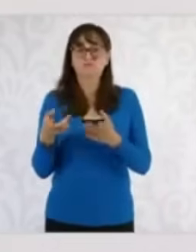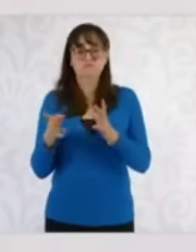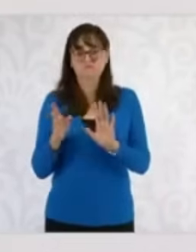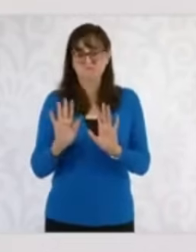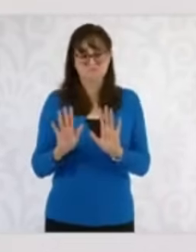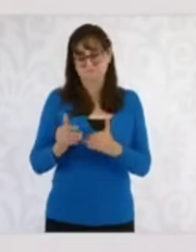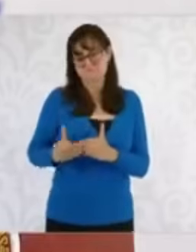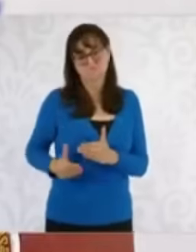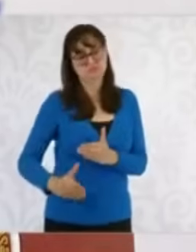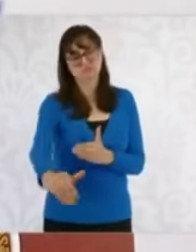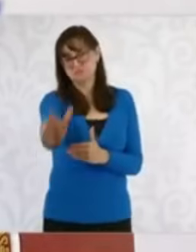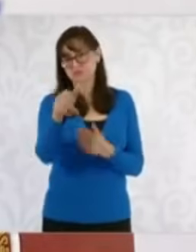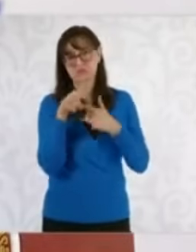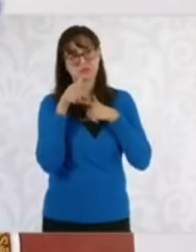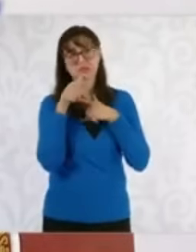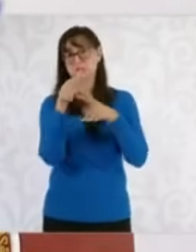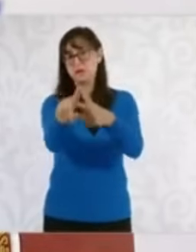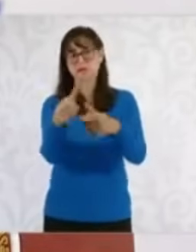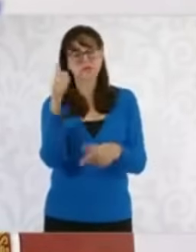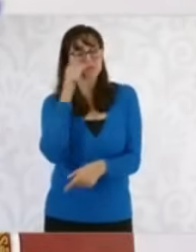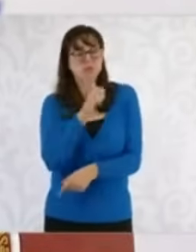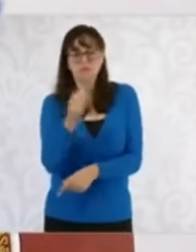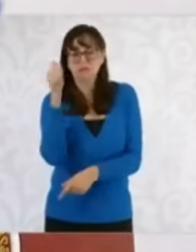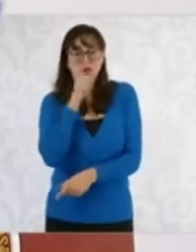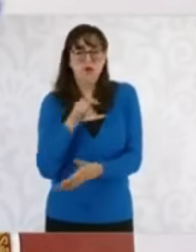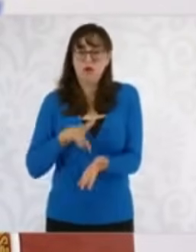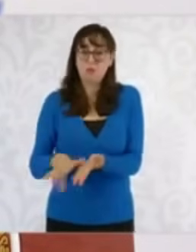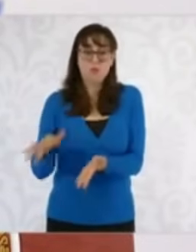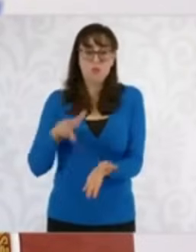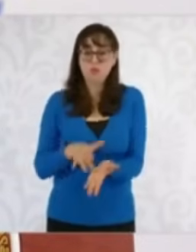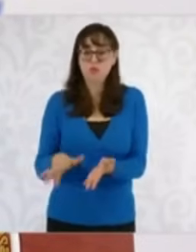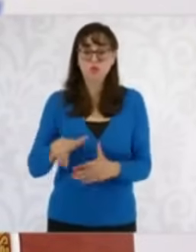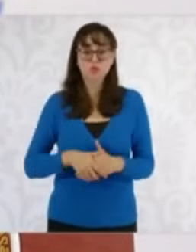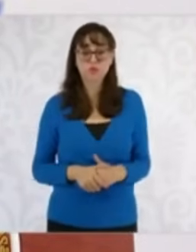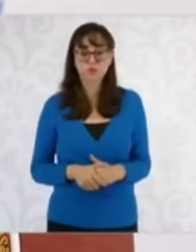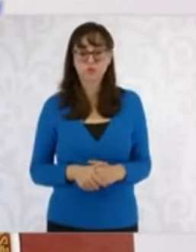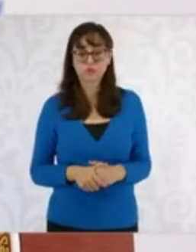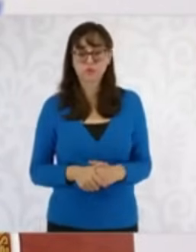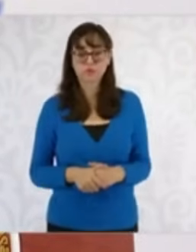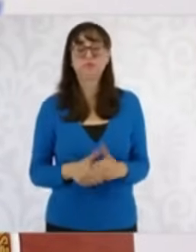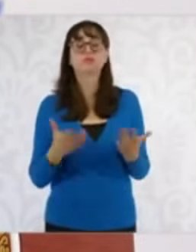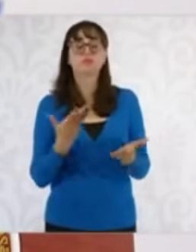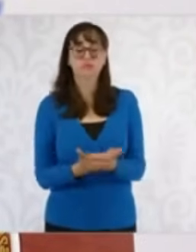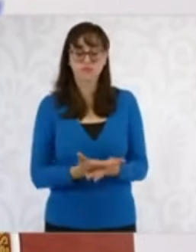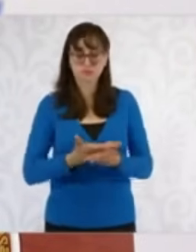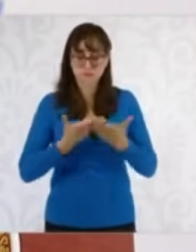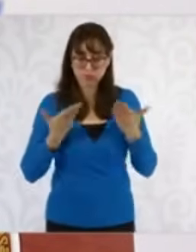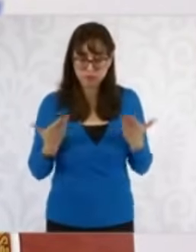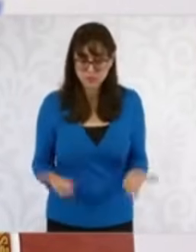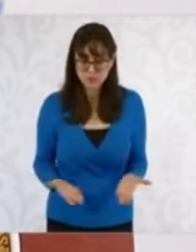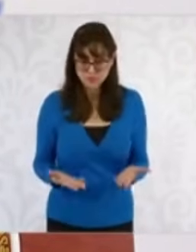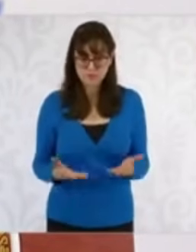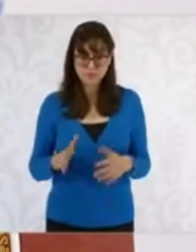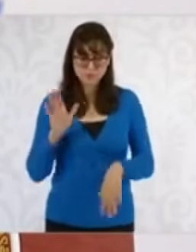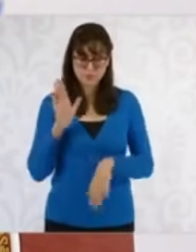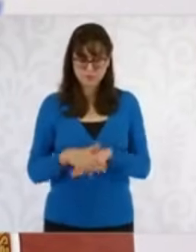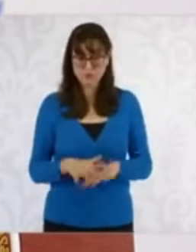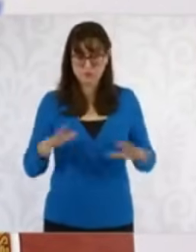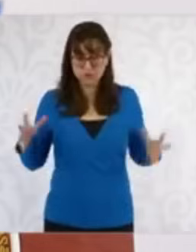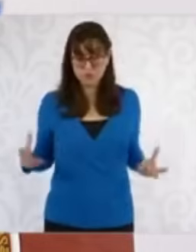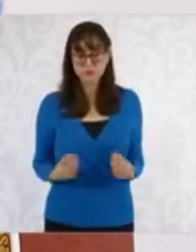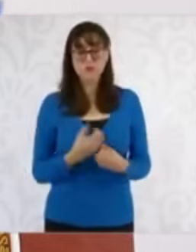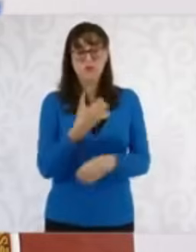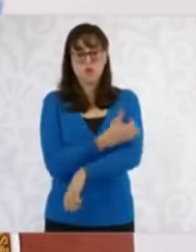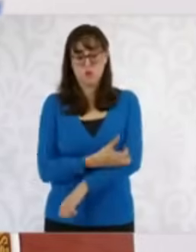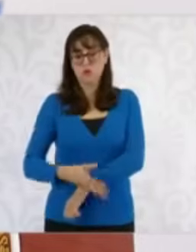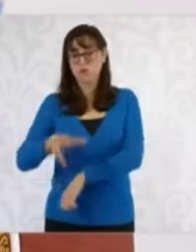eso es parte, digamos, del trabajo permanente. Ahora hay mucha coordinación entre la Secretaría de Energía,